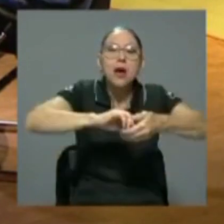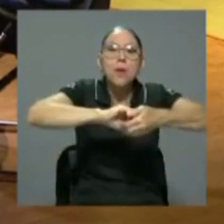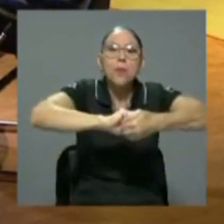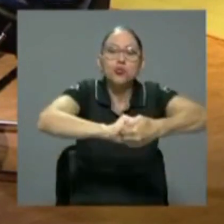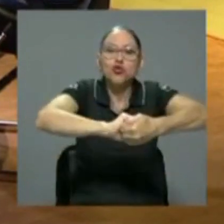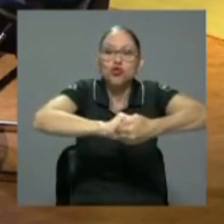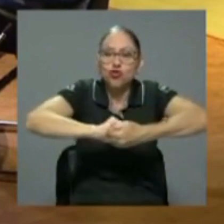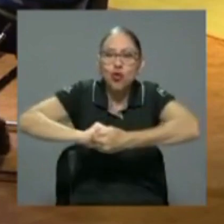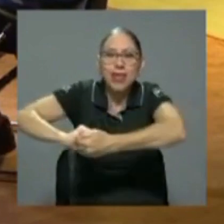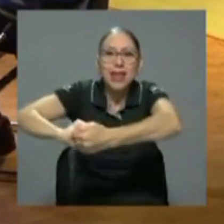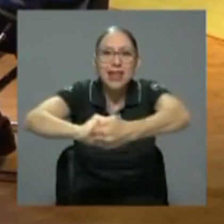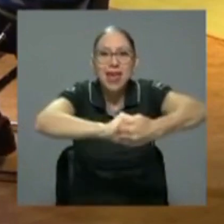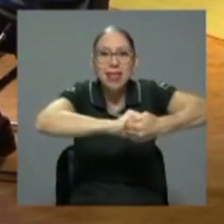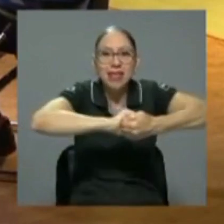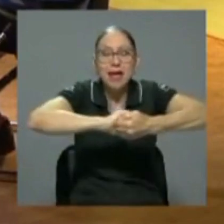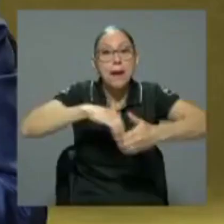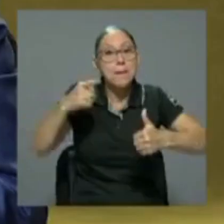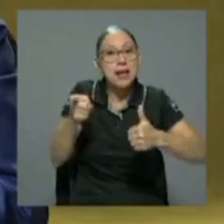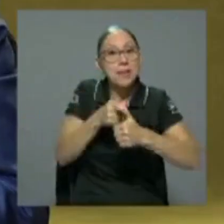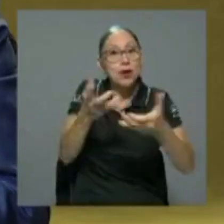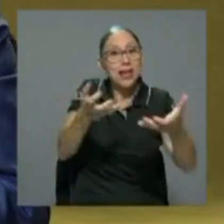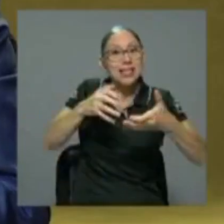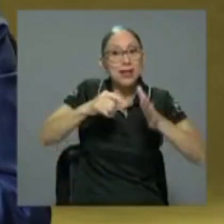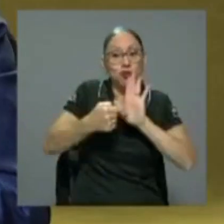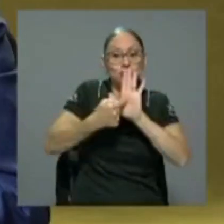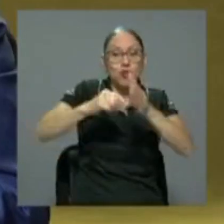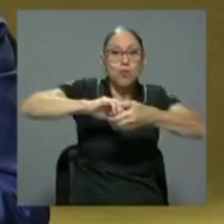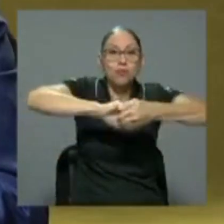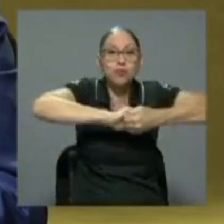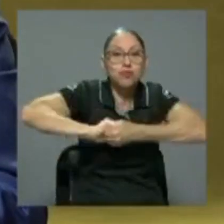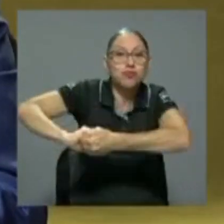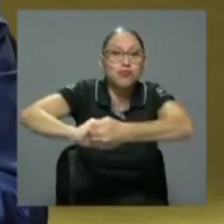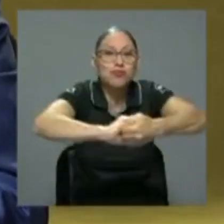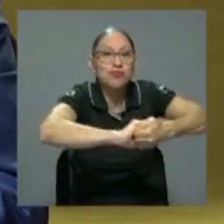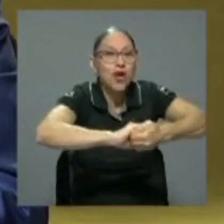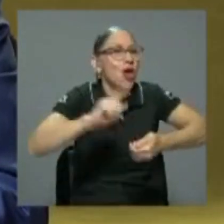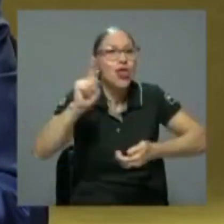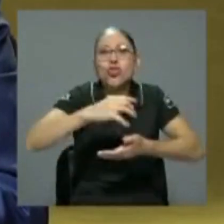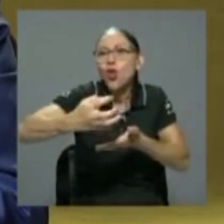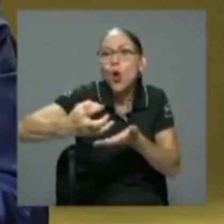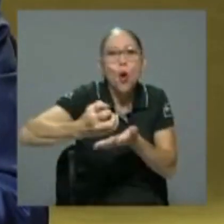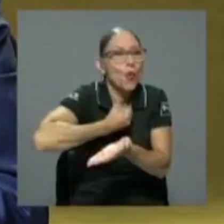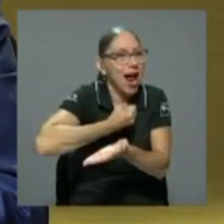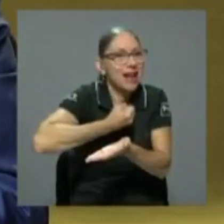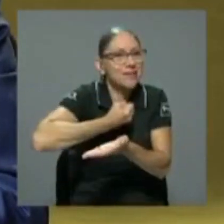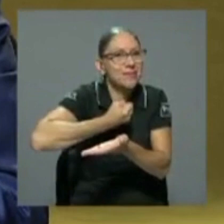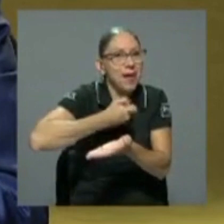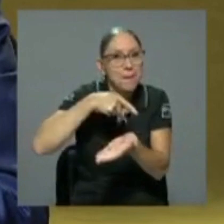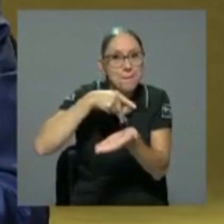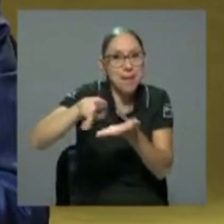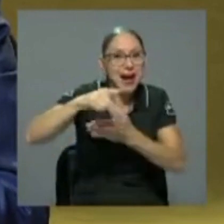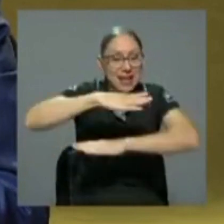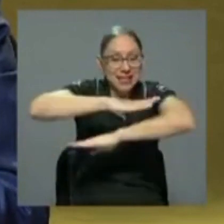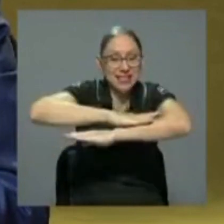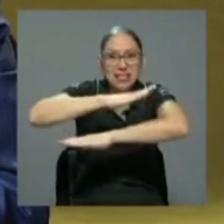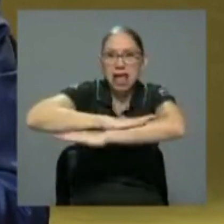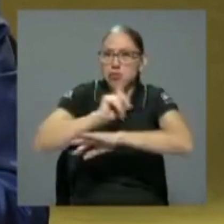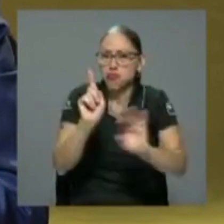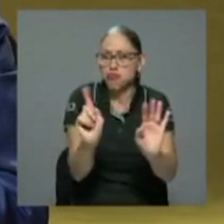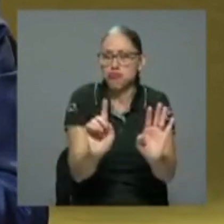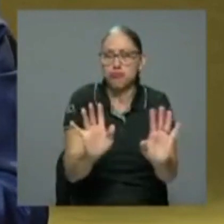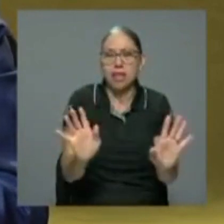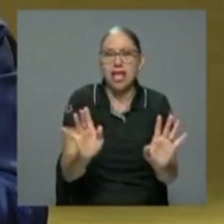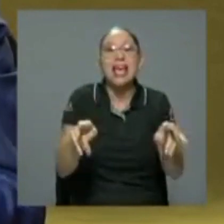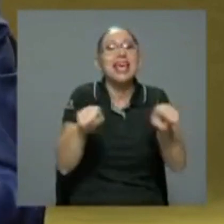de solidaridad que quisimos y tratamos de dar fue no cobrar costo del stand a las personas participantes. Y bueno, y la solidaridad